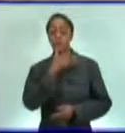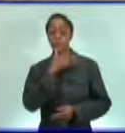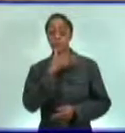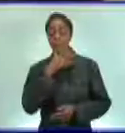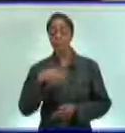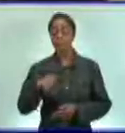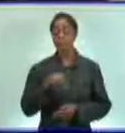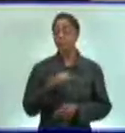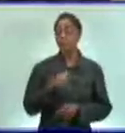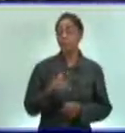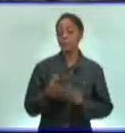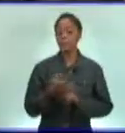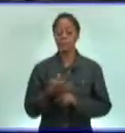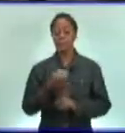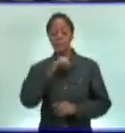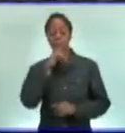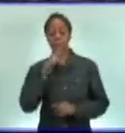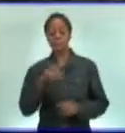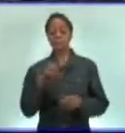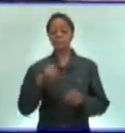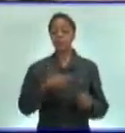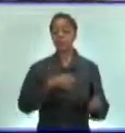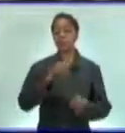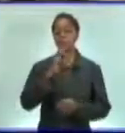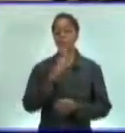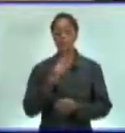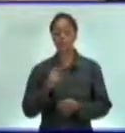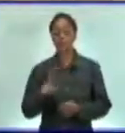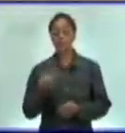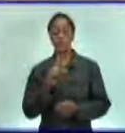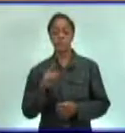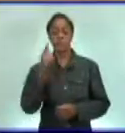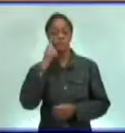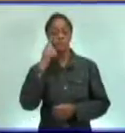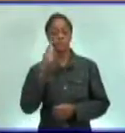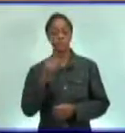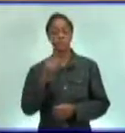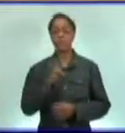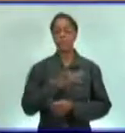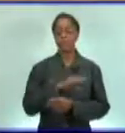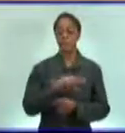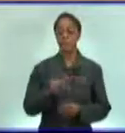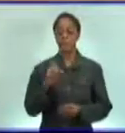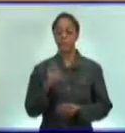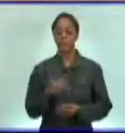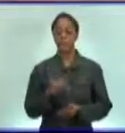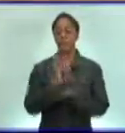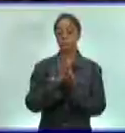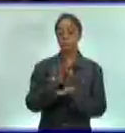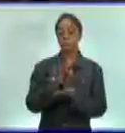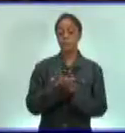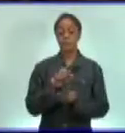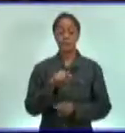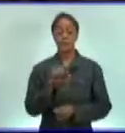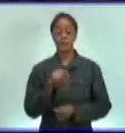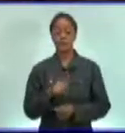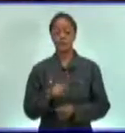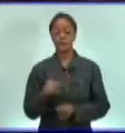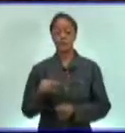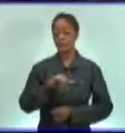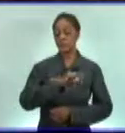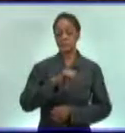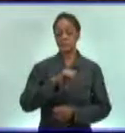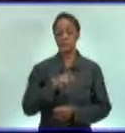nuestros padres porque heredamos sus genes. Y si no, observad estas crías de cebra y de cocodrilo. ¿A que son idénticas a